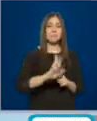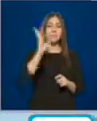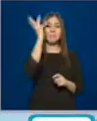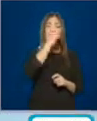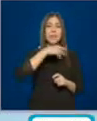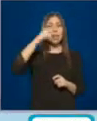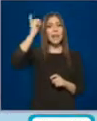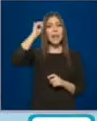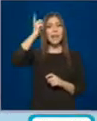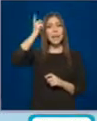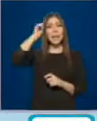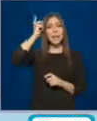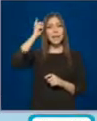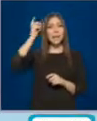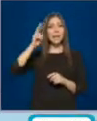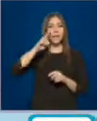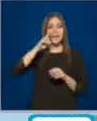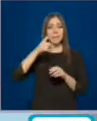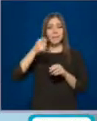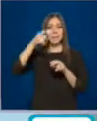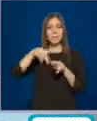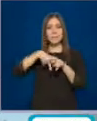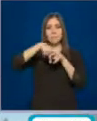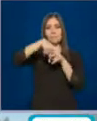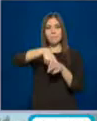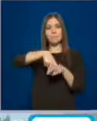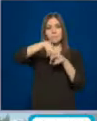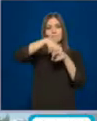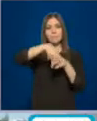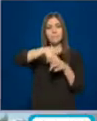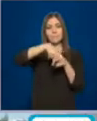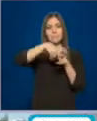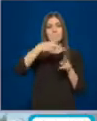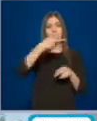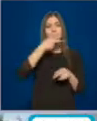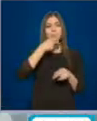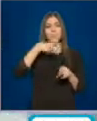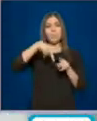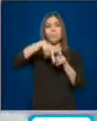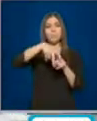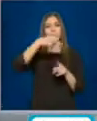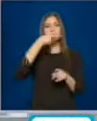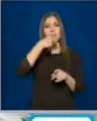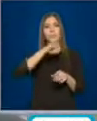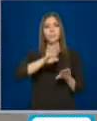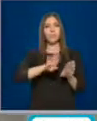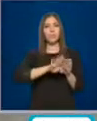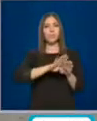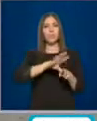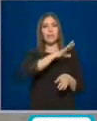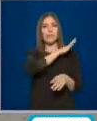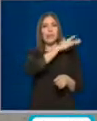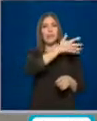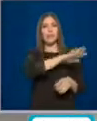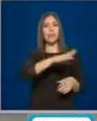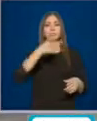el caballo que va hacia adelante y un general en son de triunfo. A ver quién